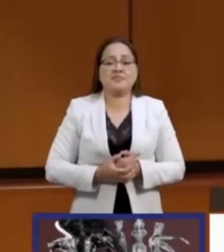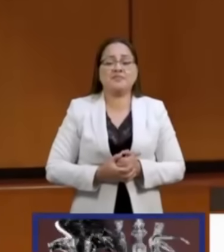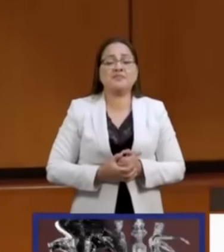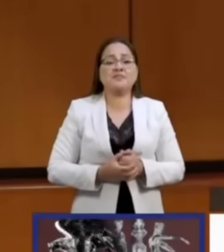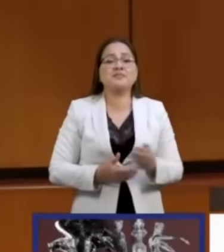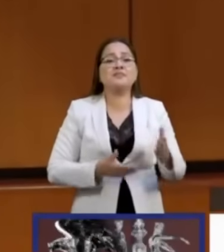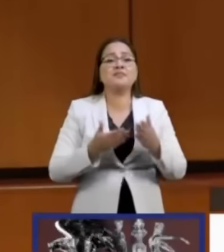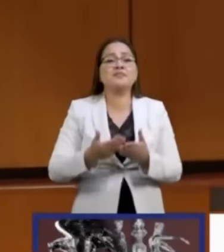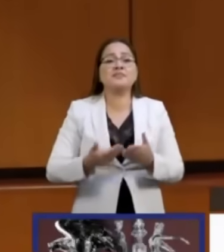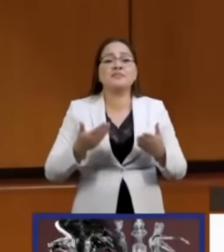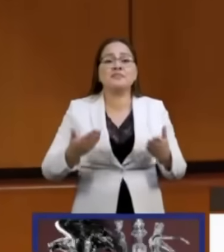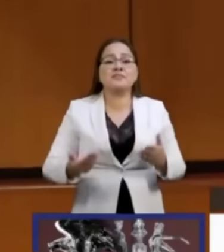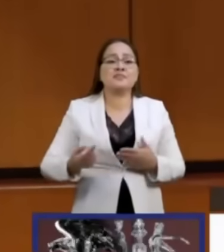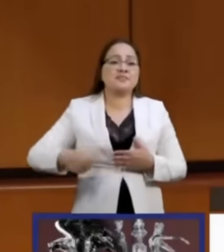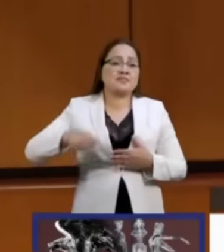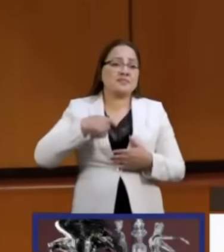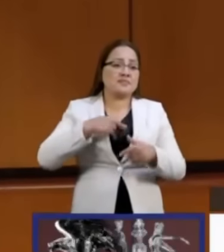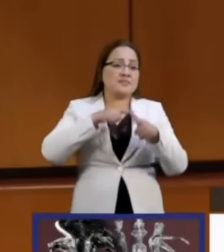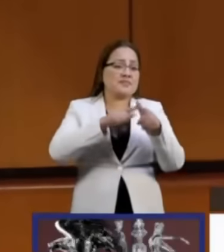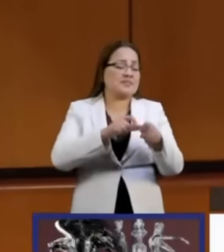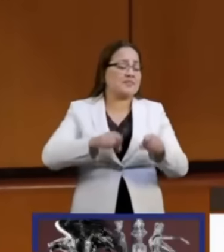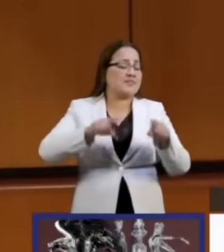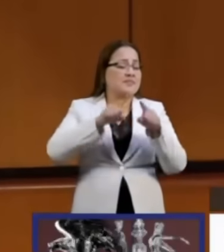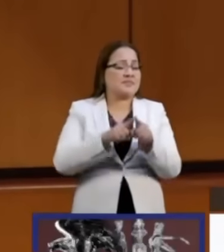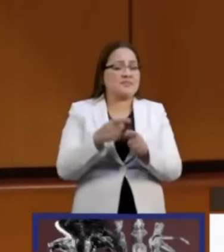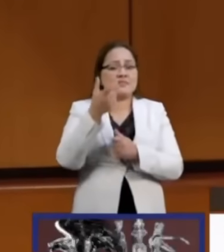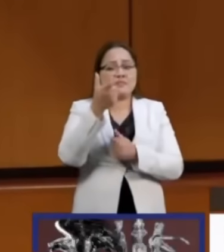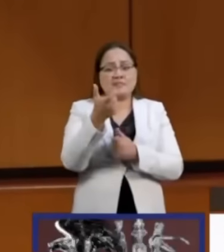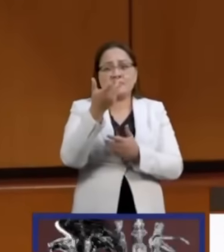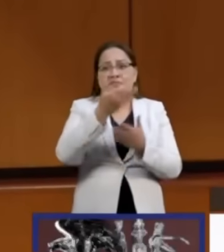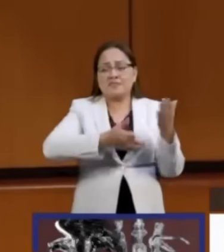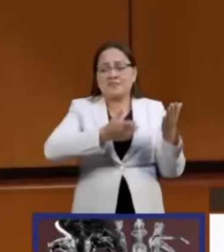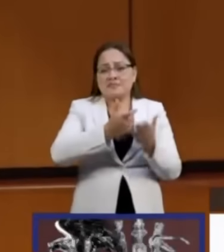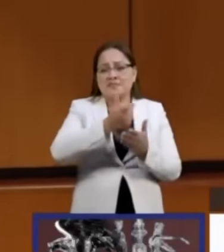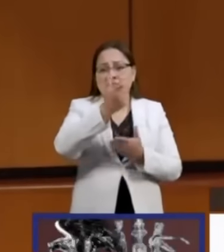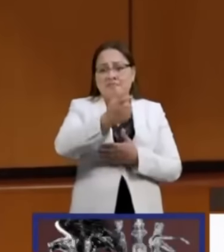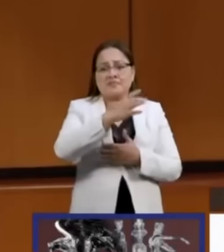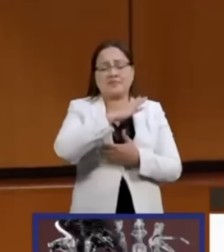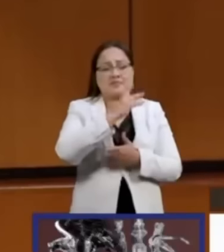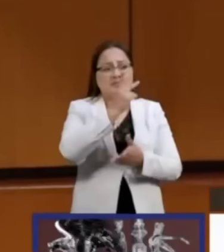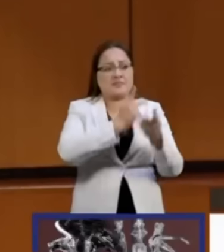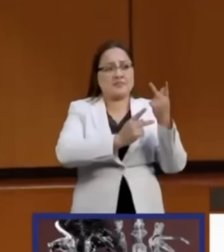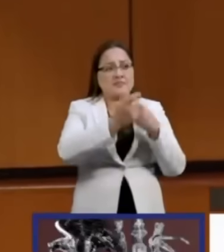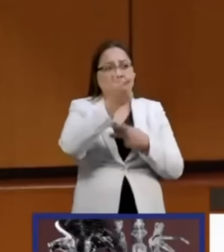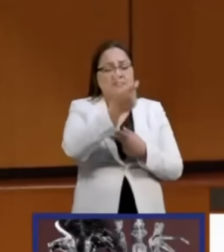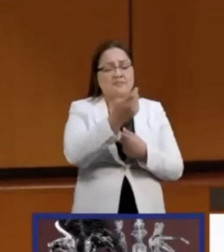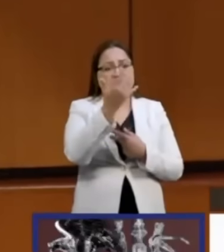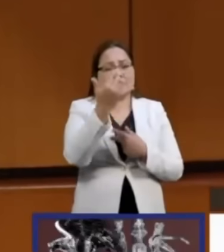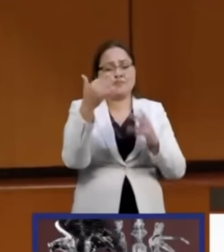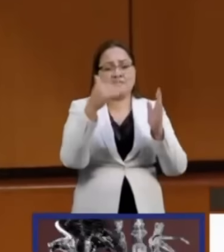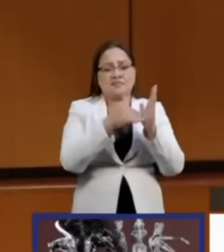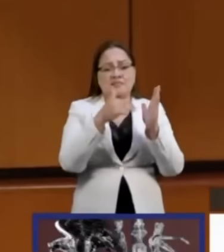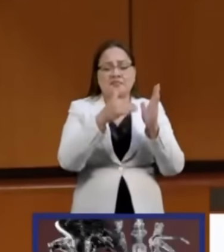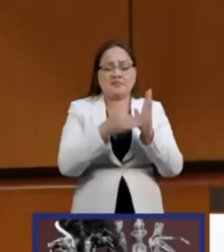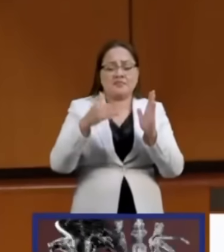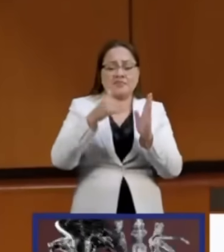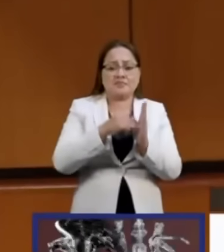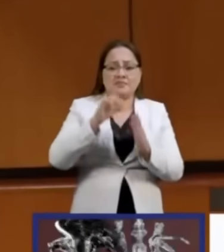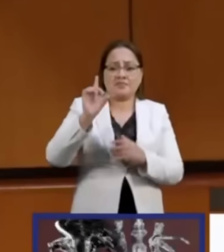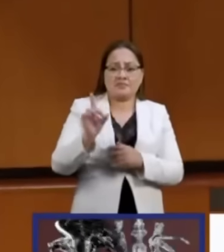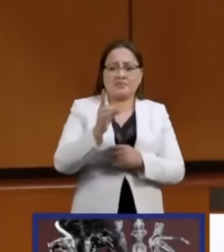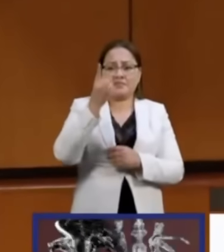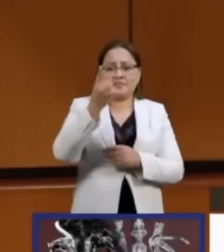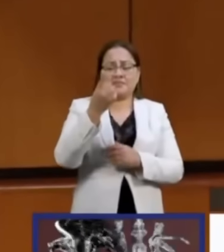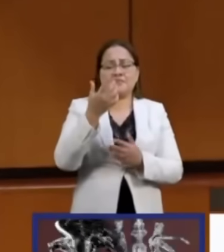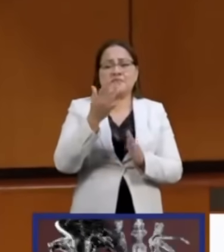Y al día de hoy seguimos debiendo esa deuda. Se pidió un préstamo de 50,000 millones de dólares y al día de hoy